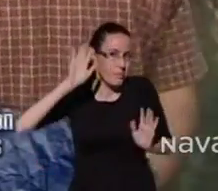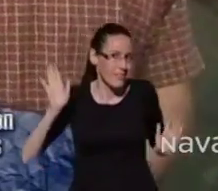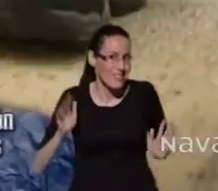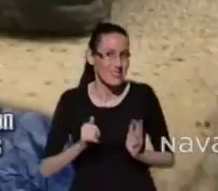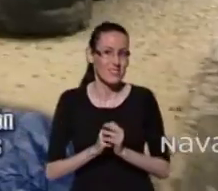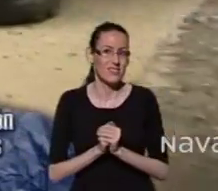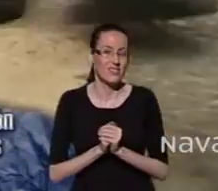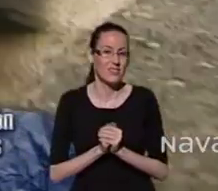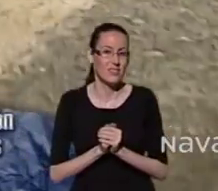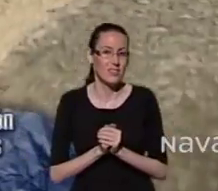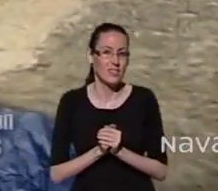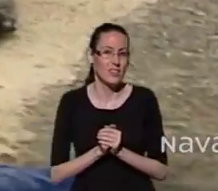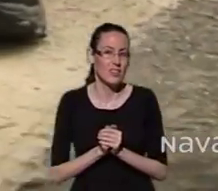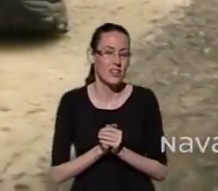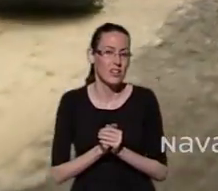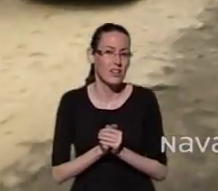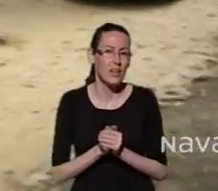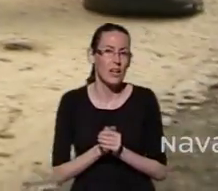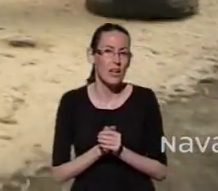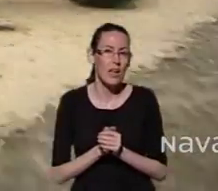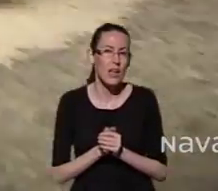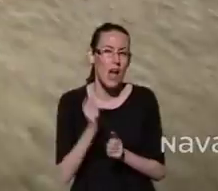de la escuela en La Tasa, eso, la apuesta fue en